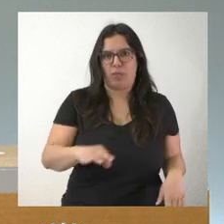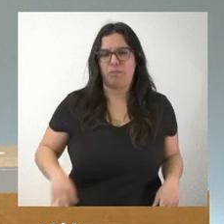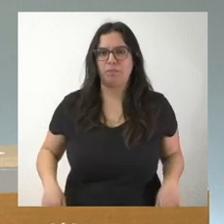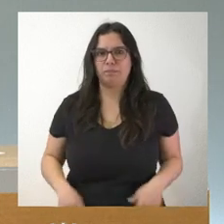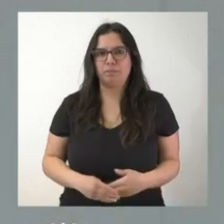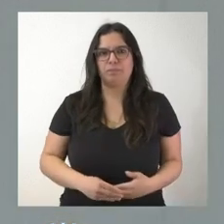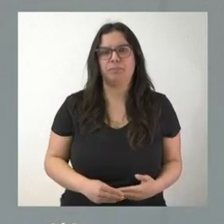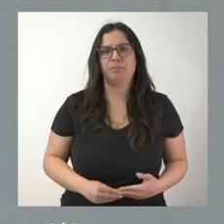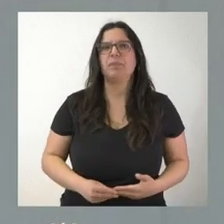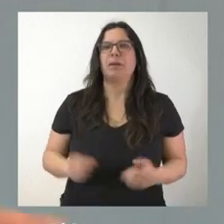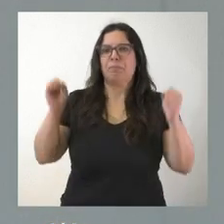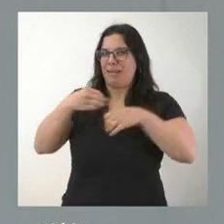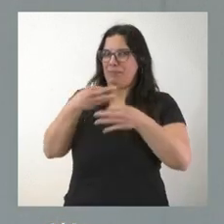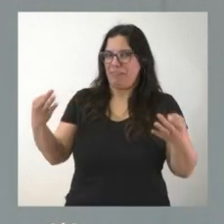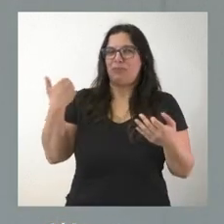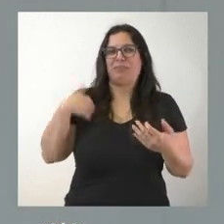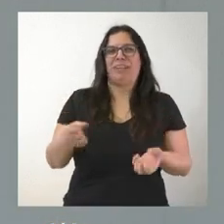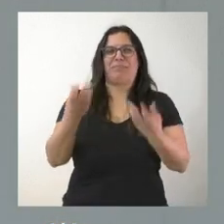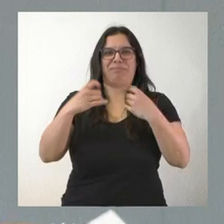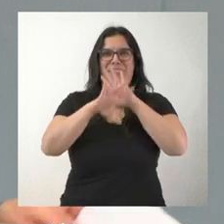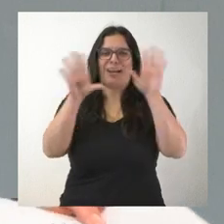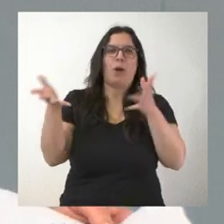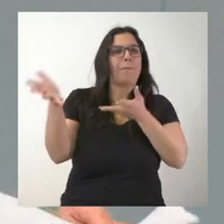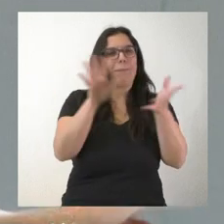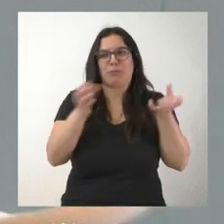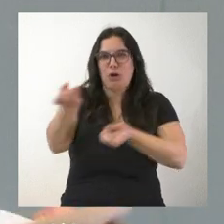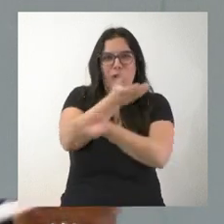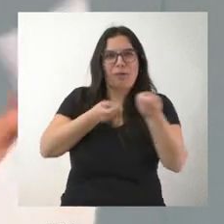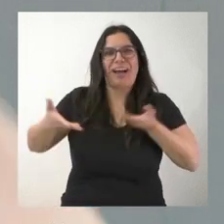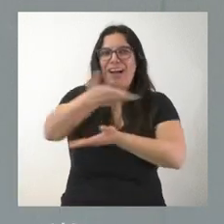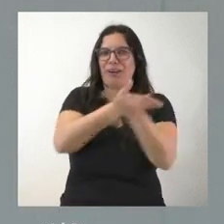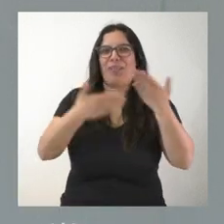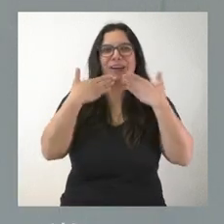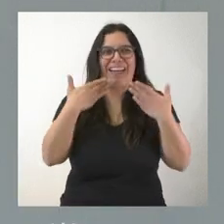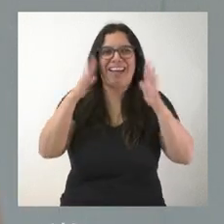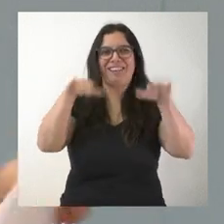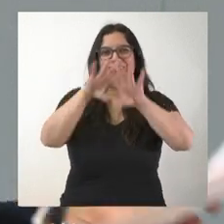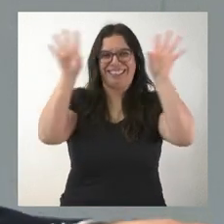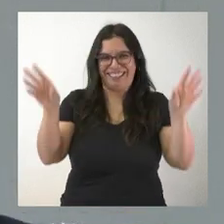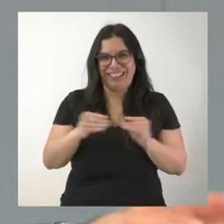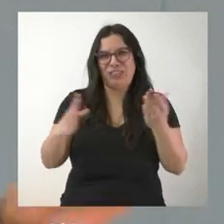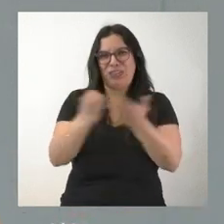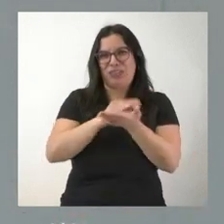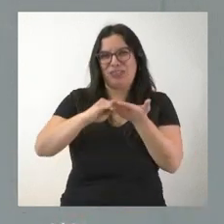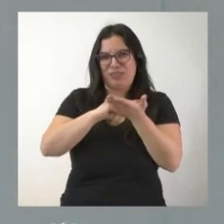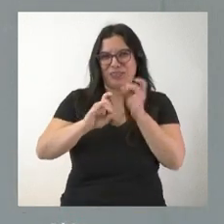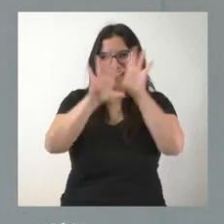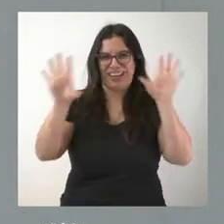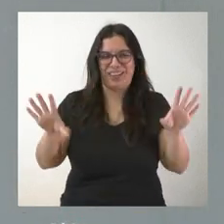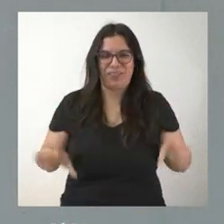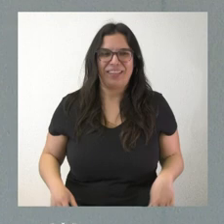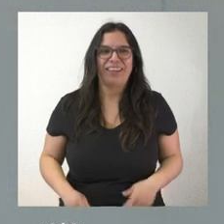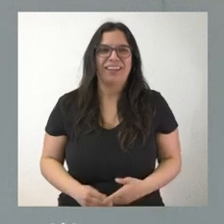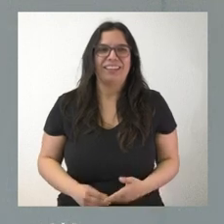sí Perfecto Bueno pues ya entre todos y agradezco la colaboración hemos sido capaces de resolverlo pues